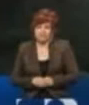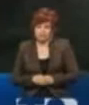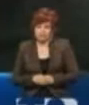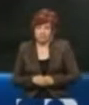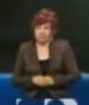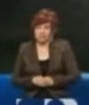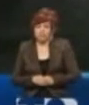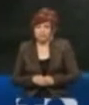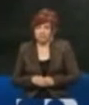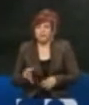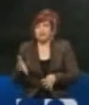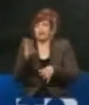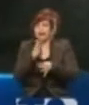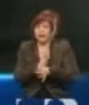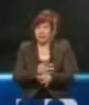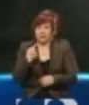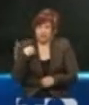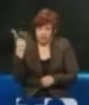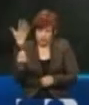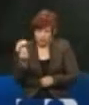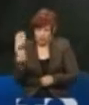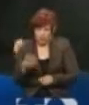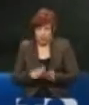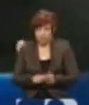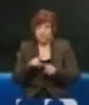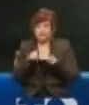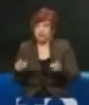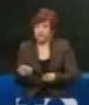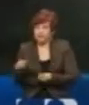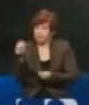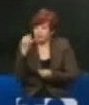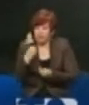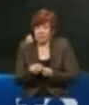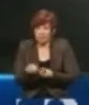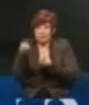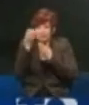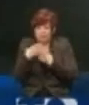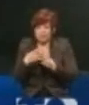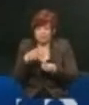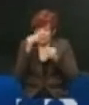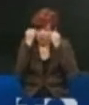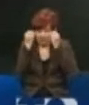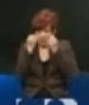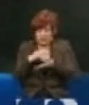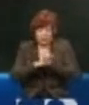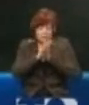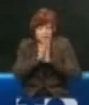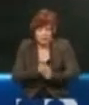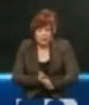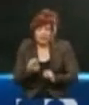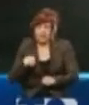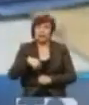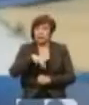sucedió cuando yo era muy joven y lastimosamente nunca había recibido prevención de abuso. Y definitivamente, entre antes